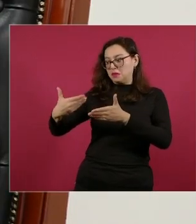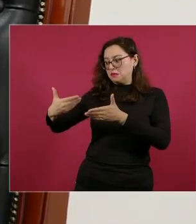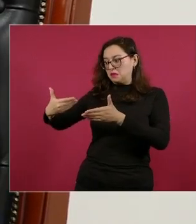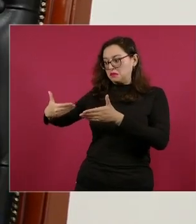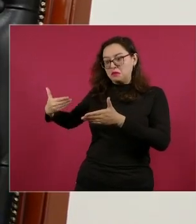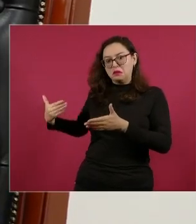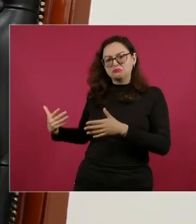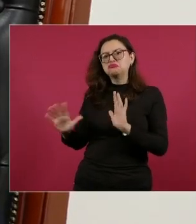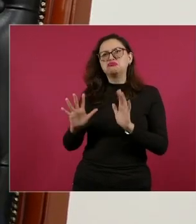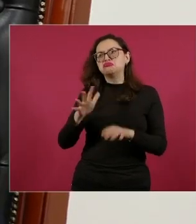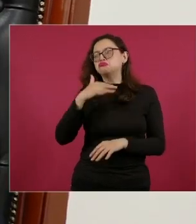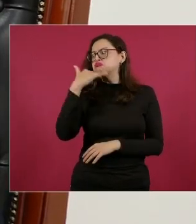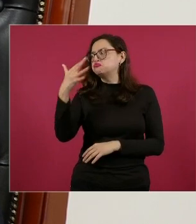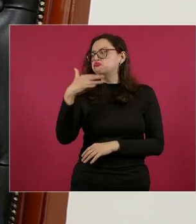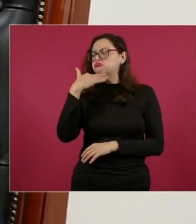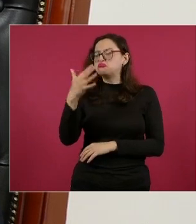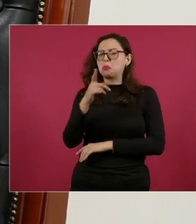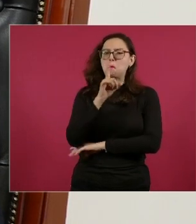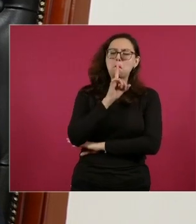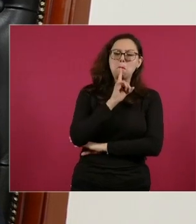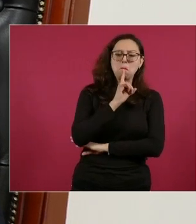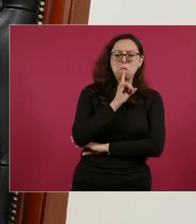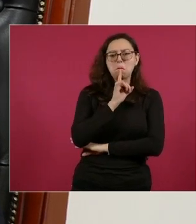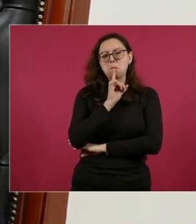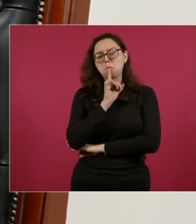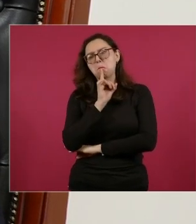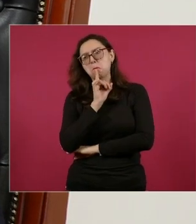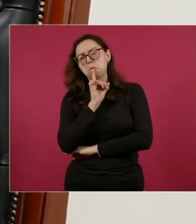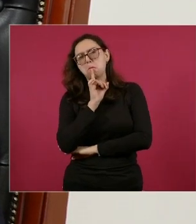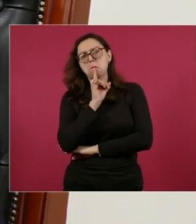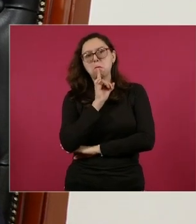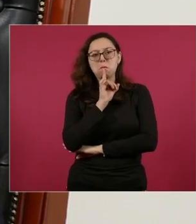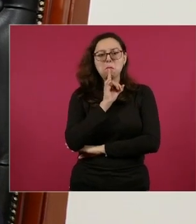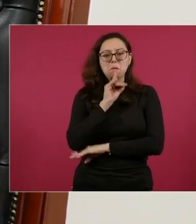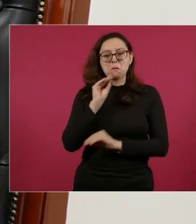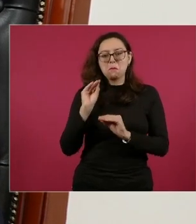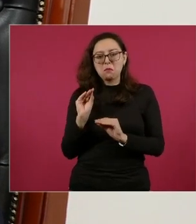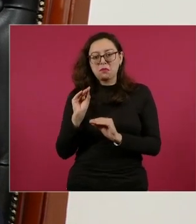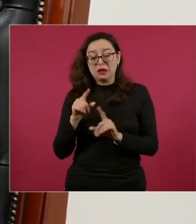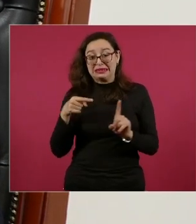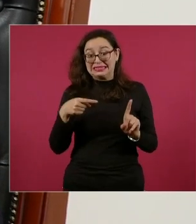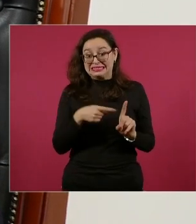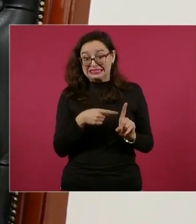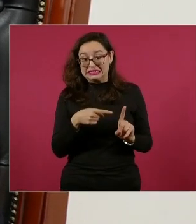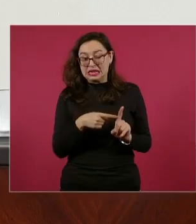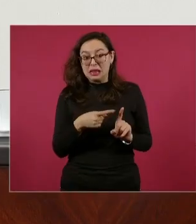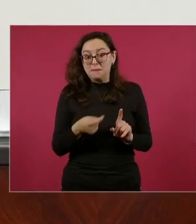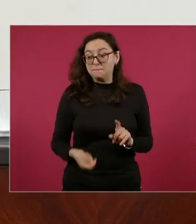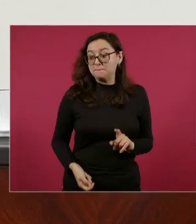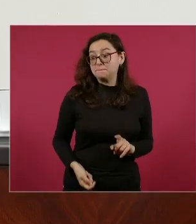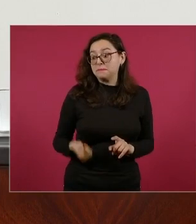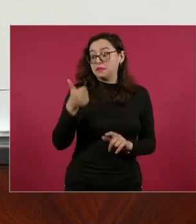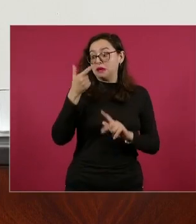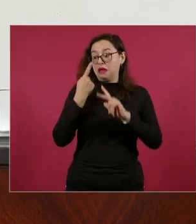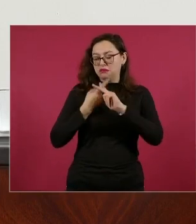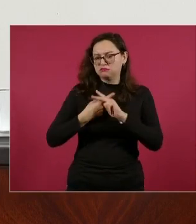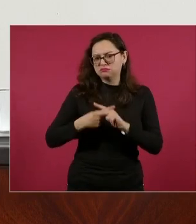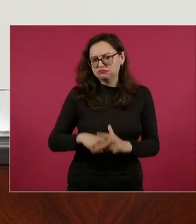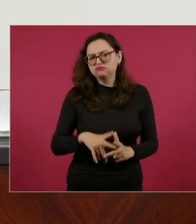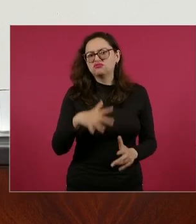no hablaban de ese tema. Y él empezó a hablar de la corrupción y empezó a hablar del nepotismo,